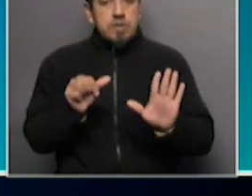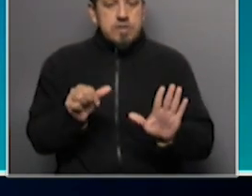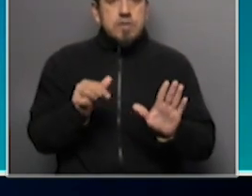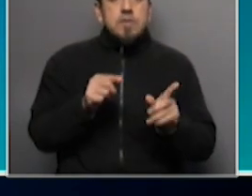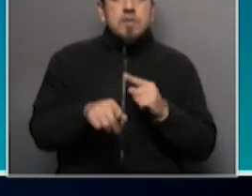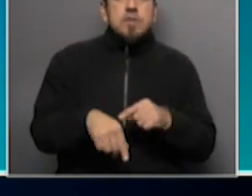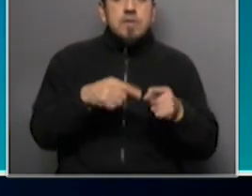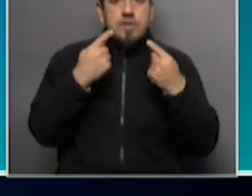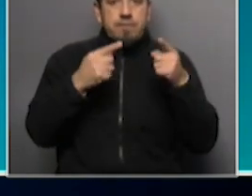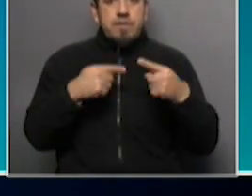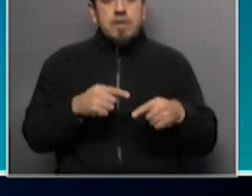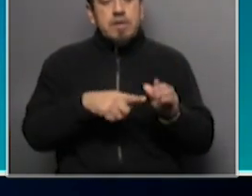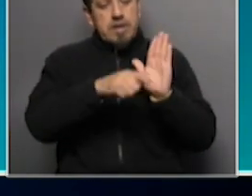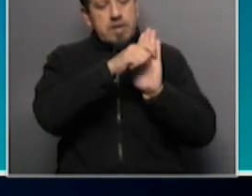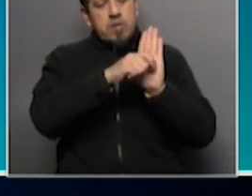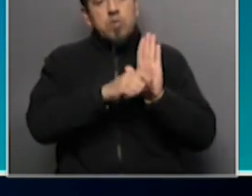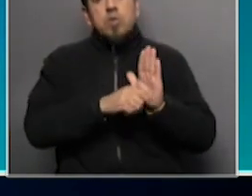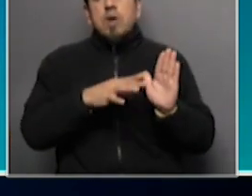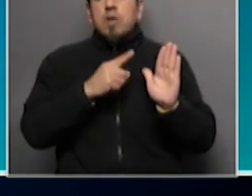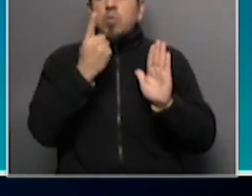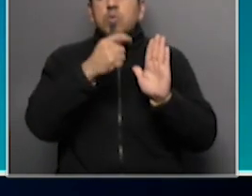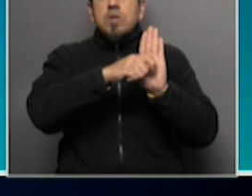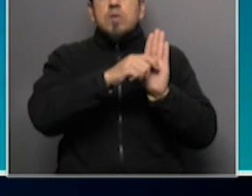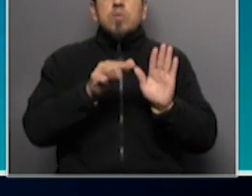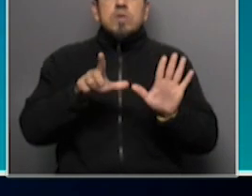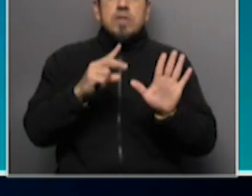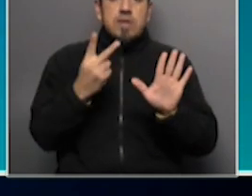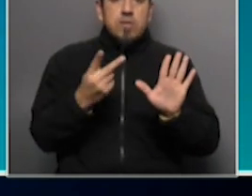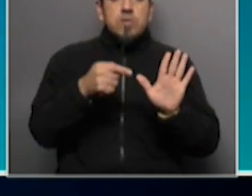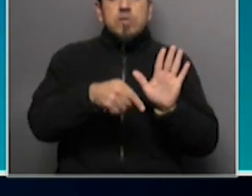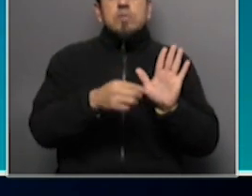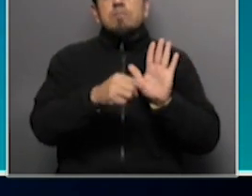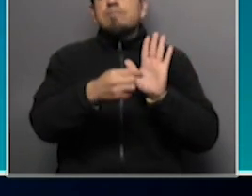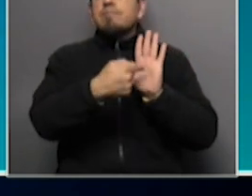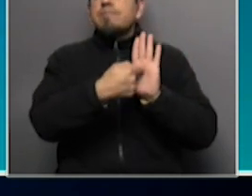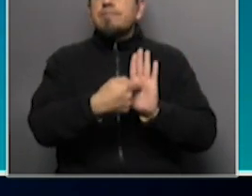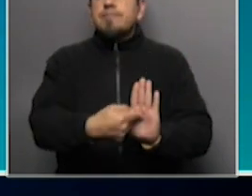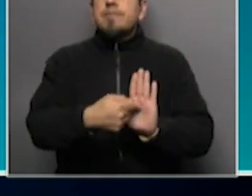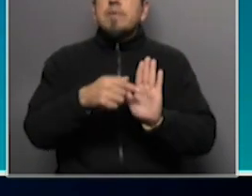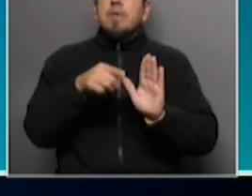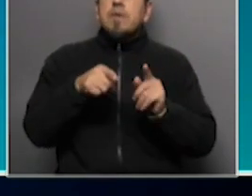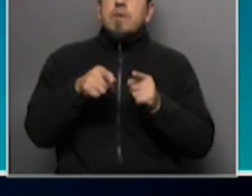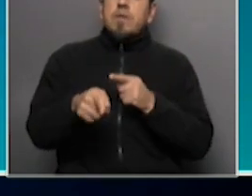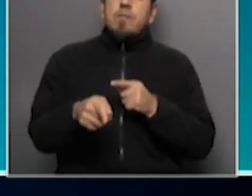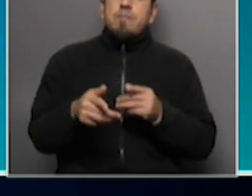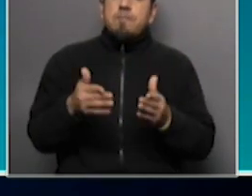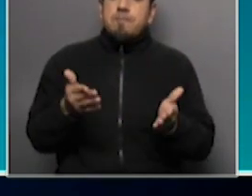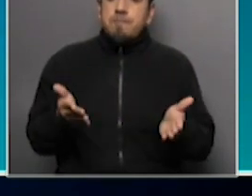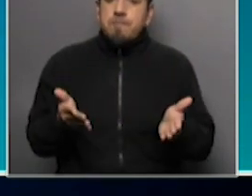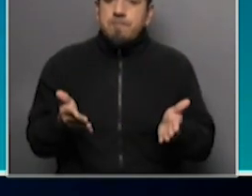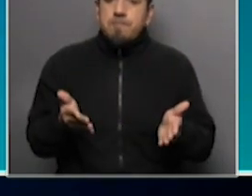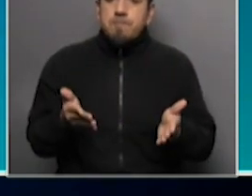a distintos pasajes del articulado que mencionaste, hay uno, el artículo 72, el que está vinculado justamente